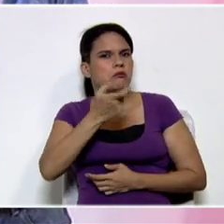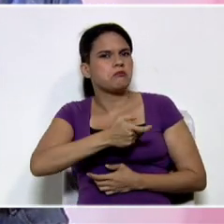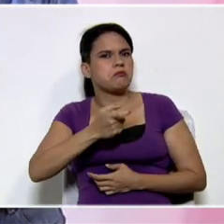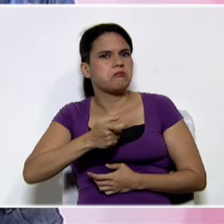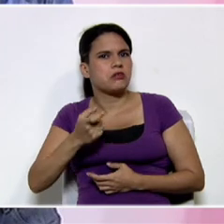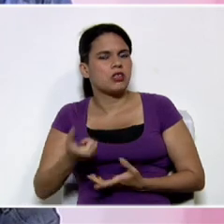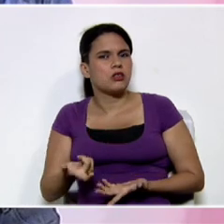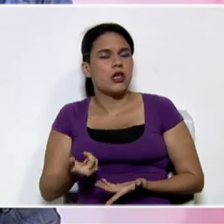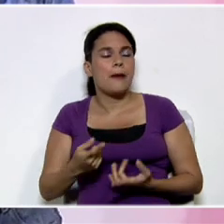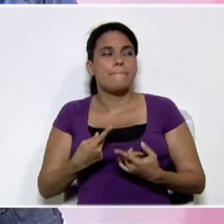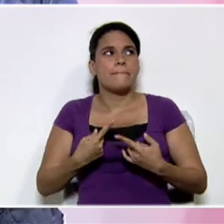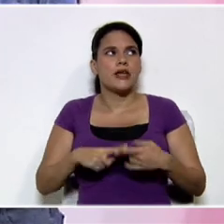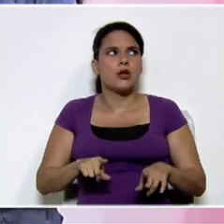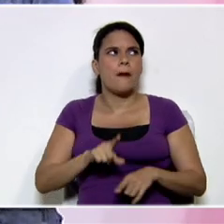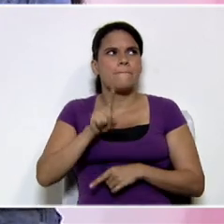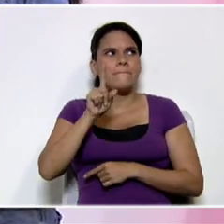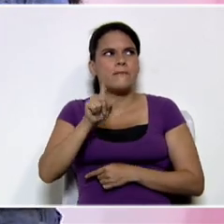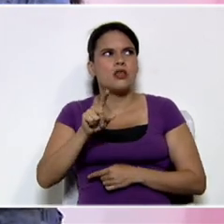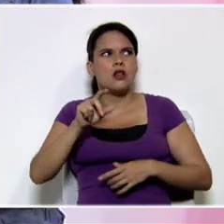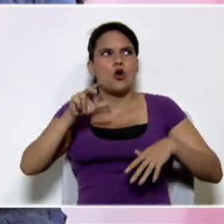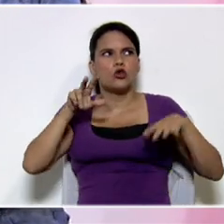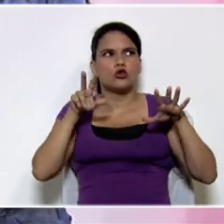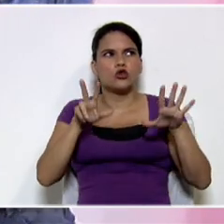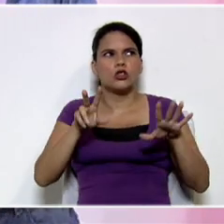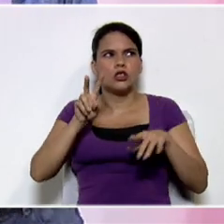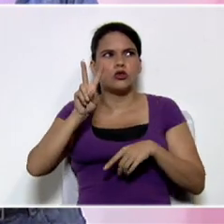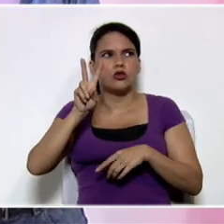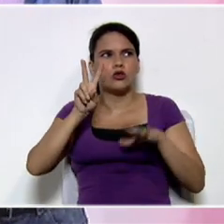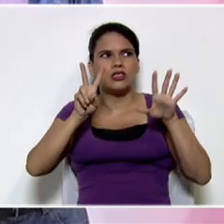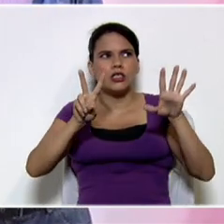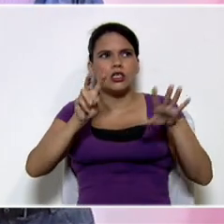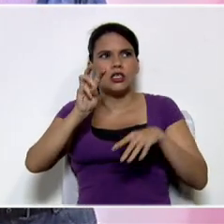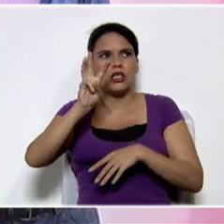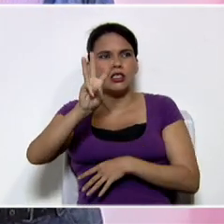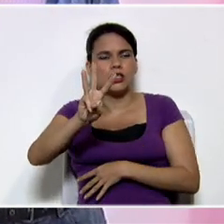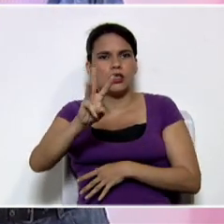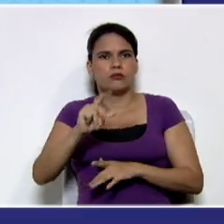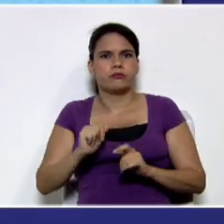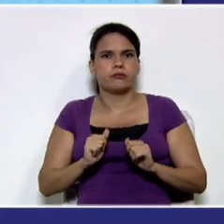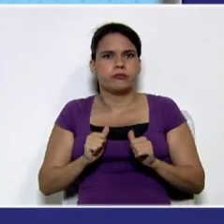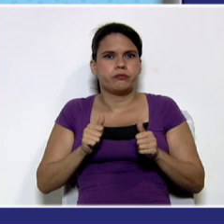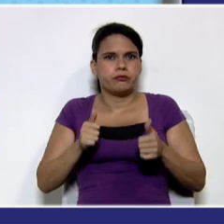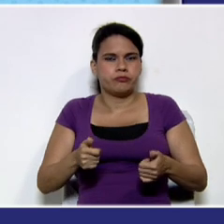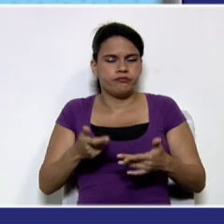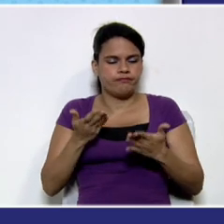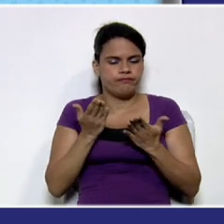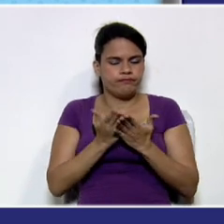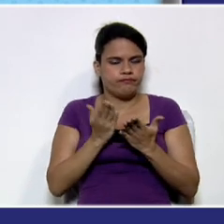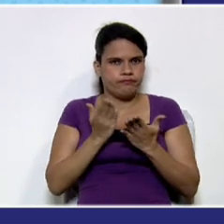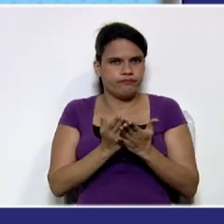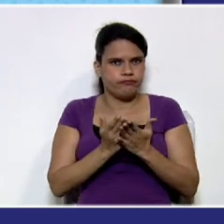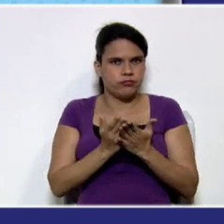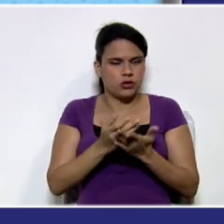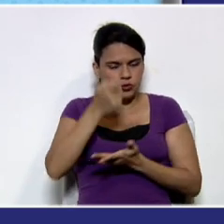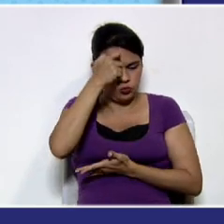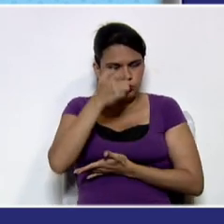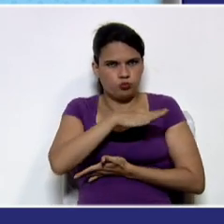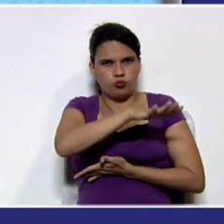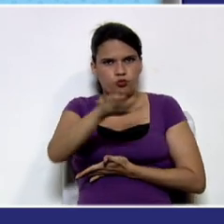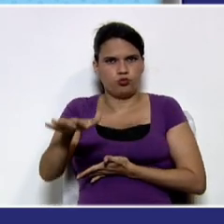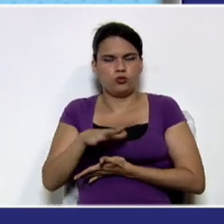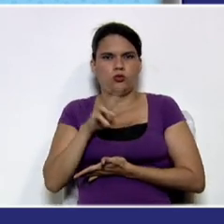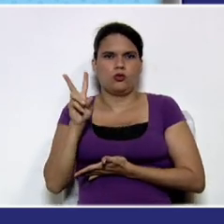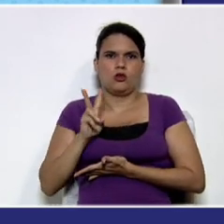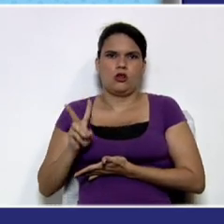Pero es a partir de 1873 cuando se inician los estudios poblacionales en Venezuela. Y